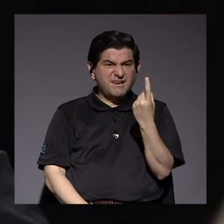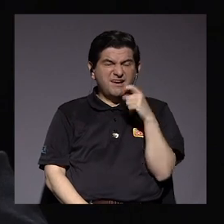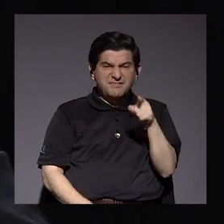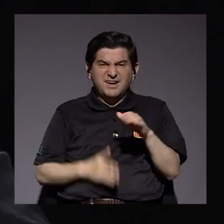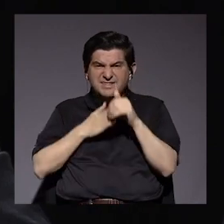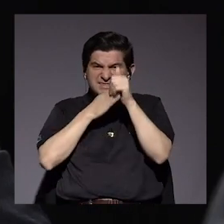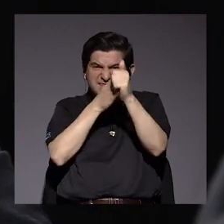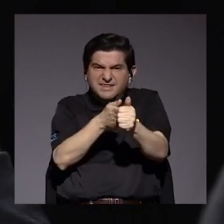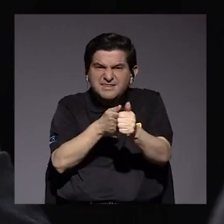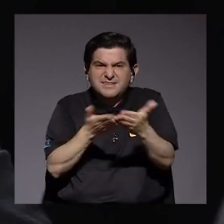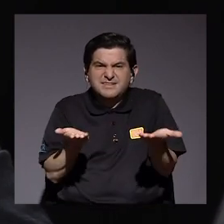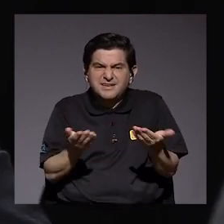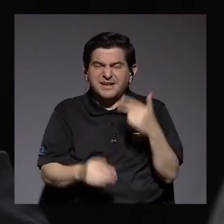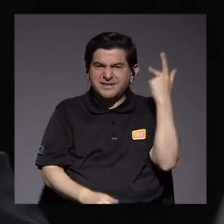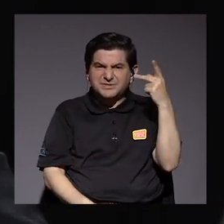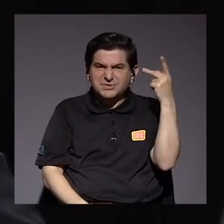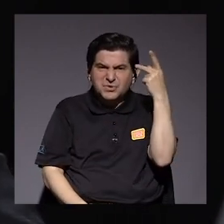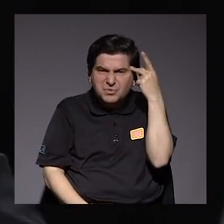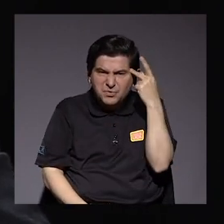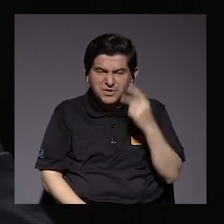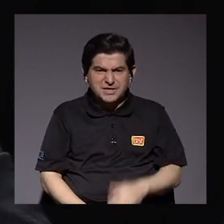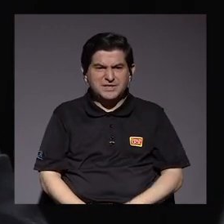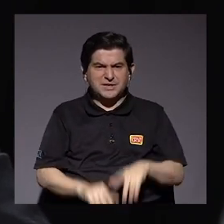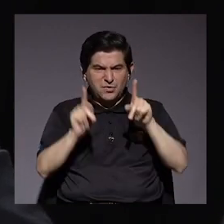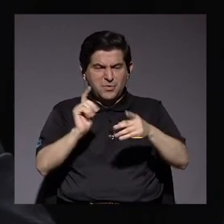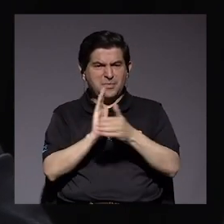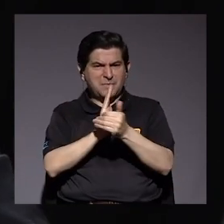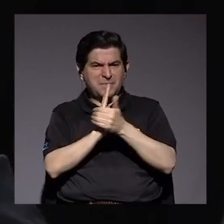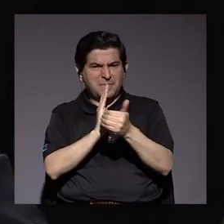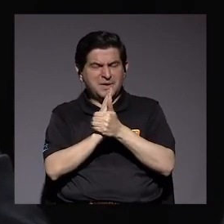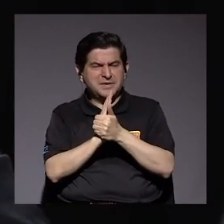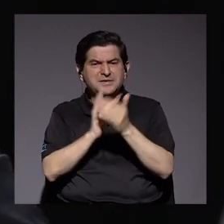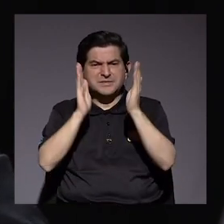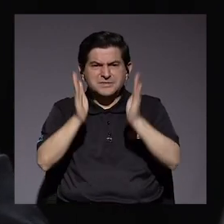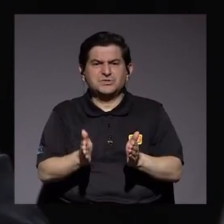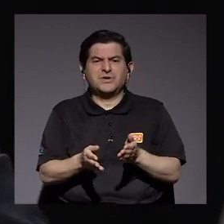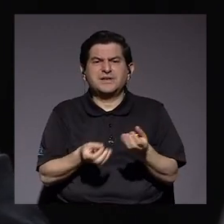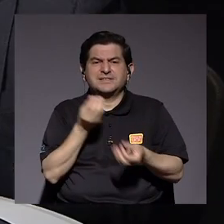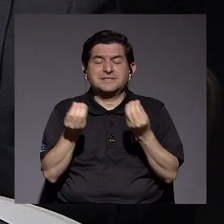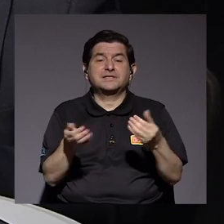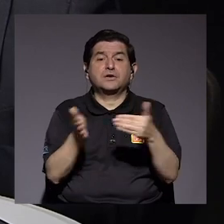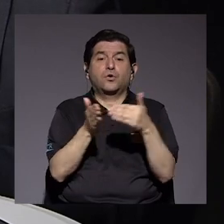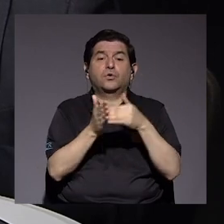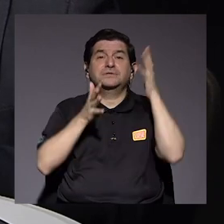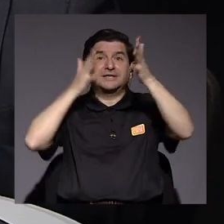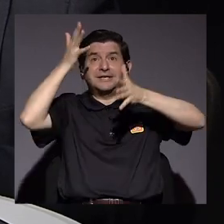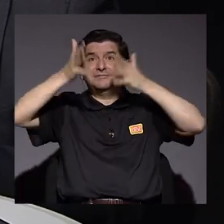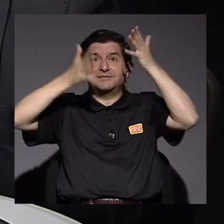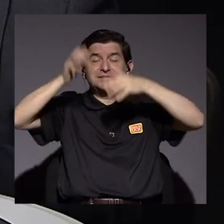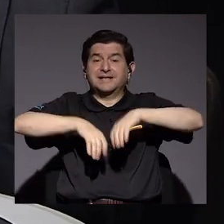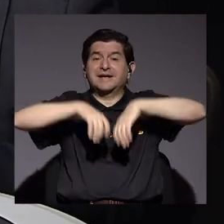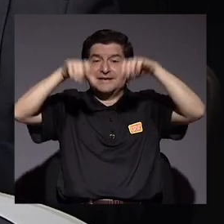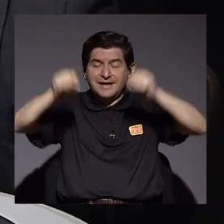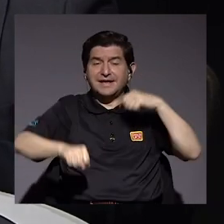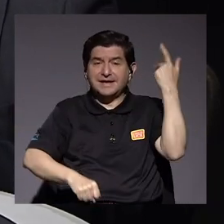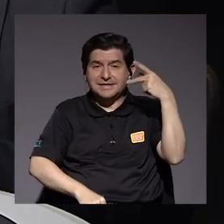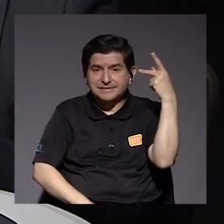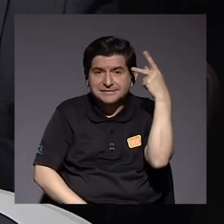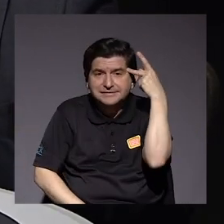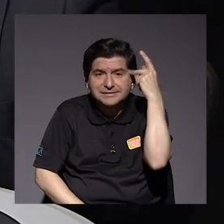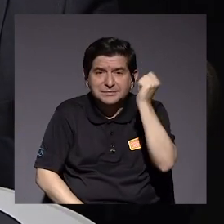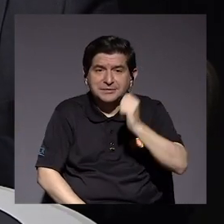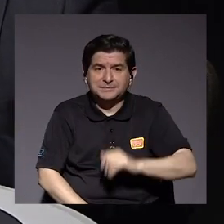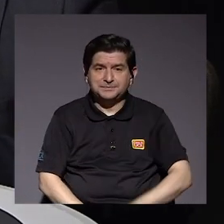de esos liderazgos políticos competentes hay que ir a una reinvención del